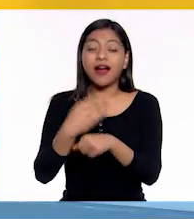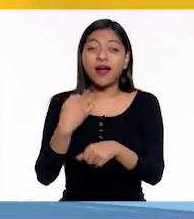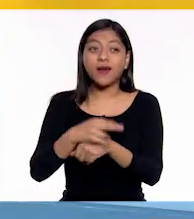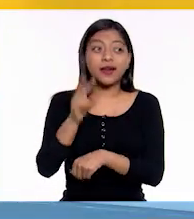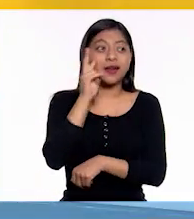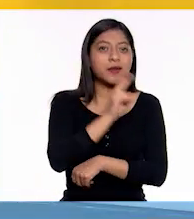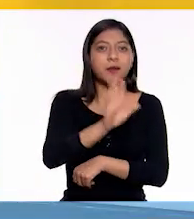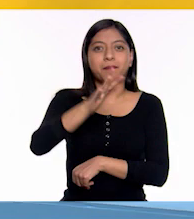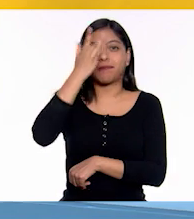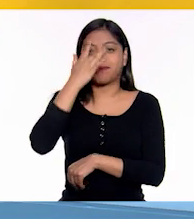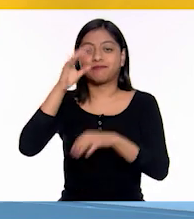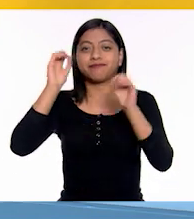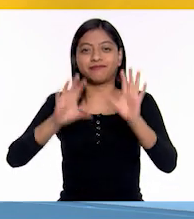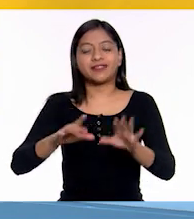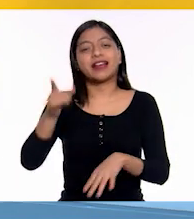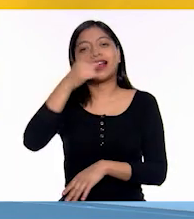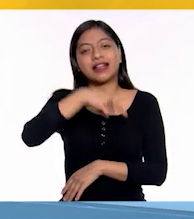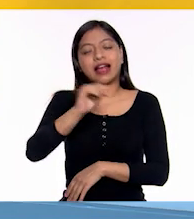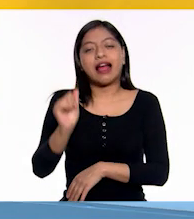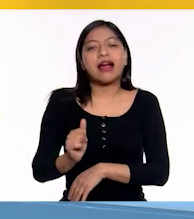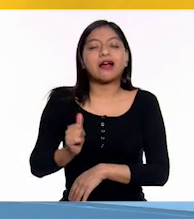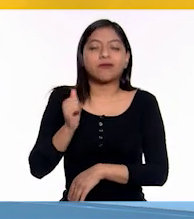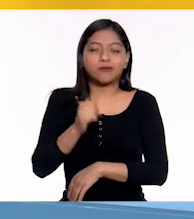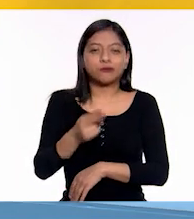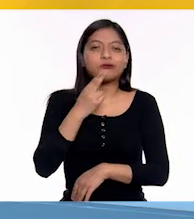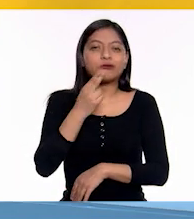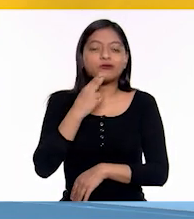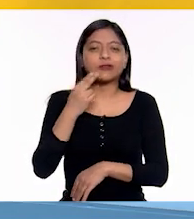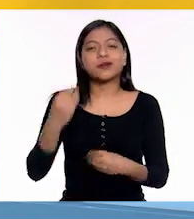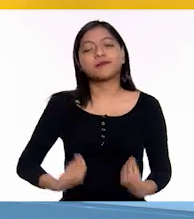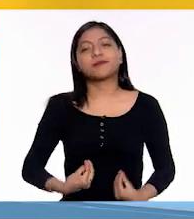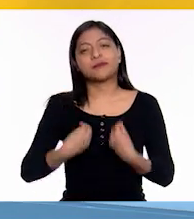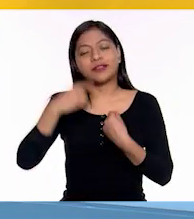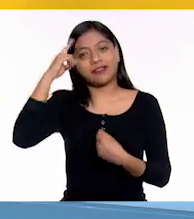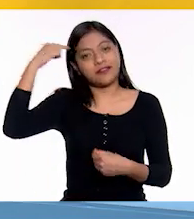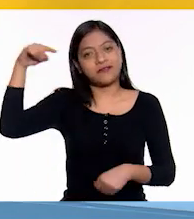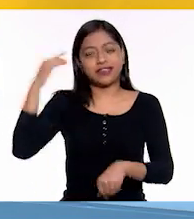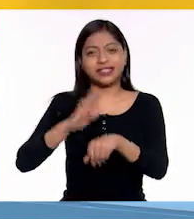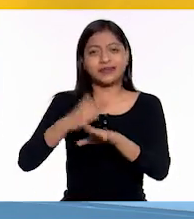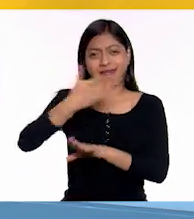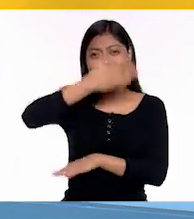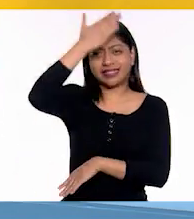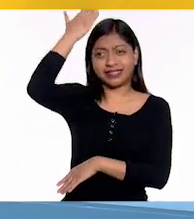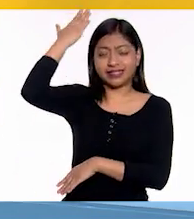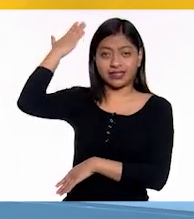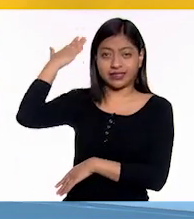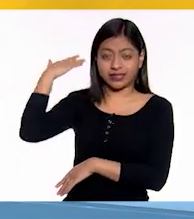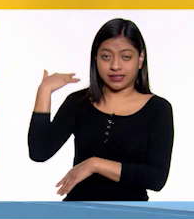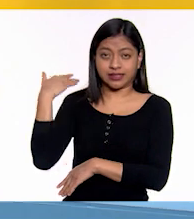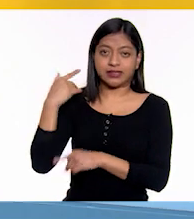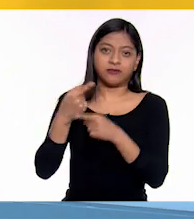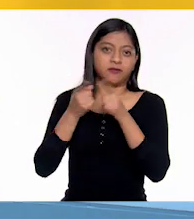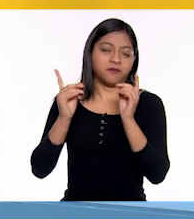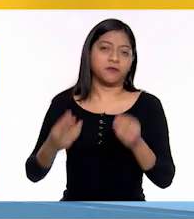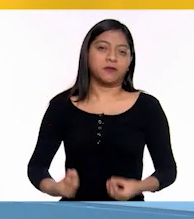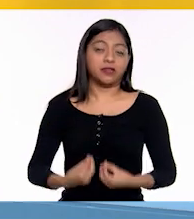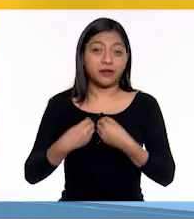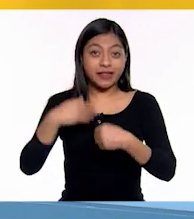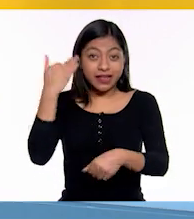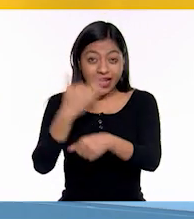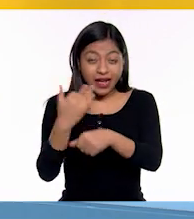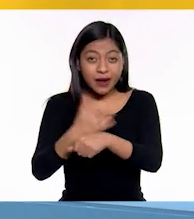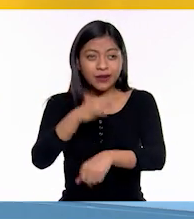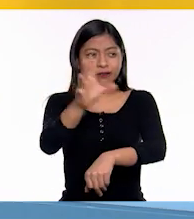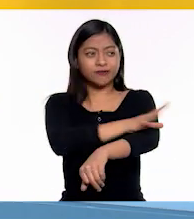época privilegiada, porque incluso hace solo unos años era muy diferente. Hoy en día la